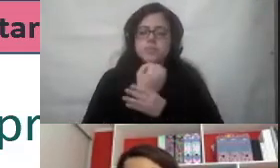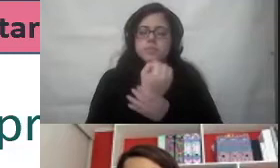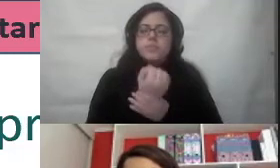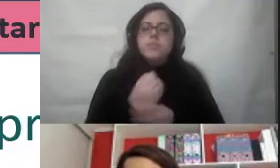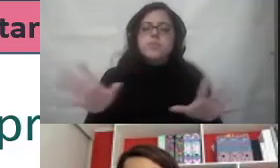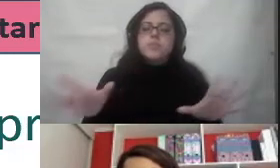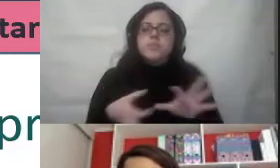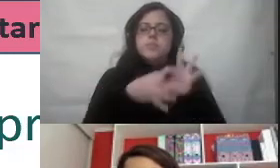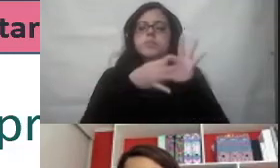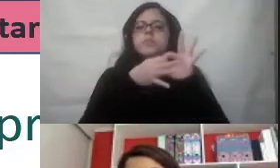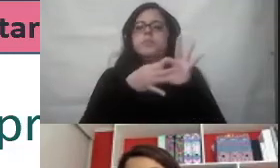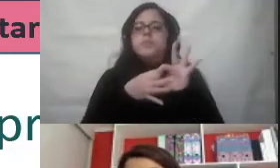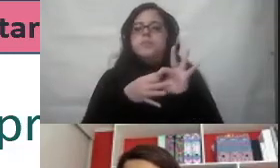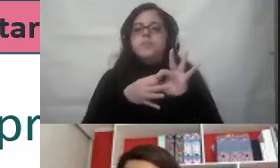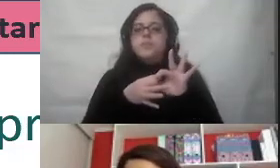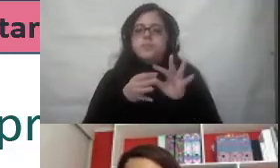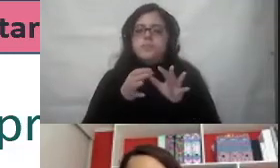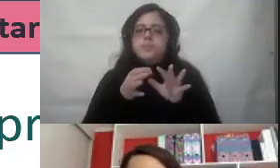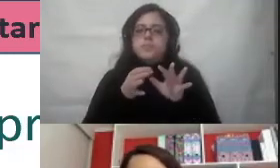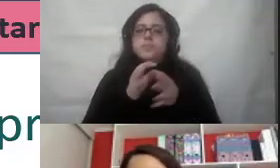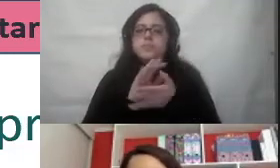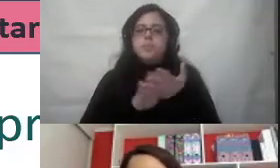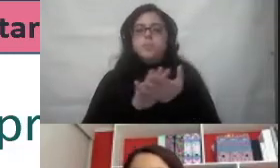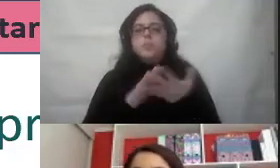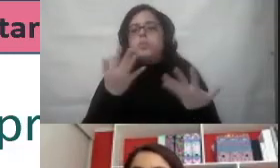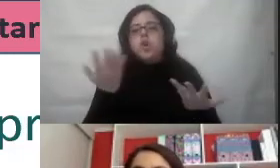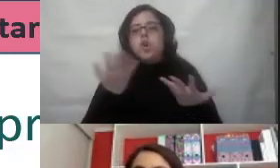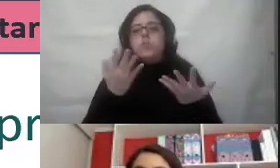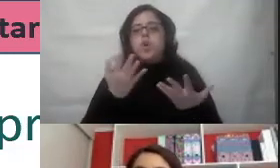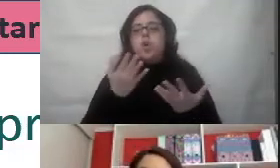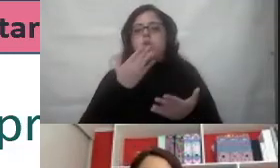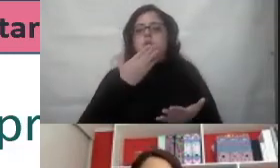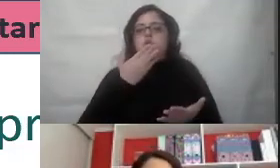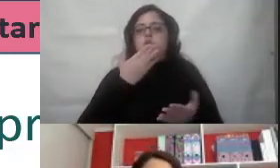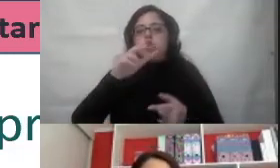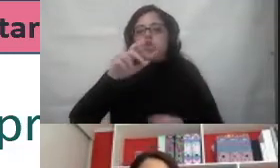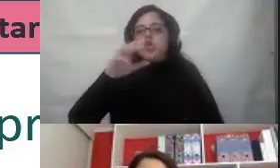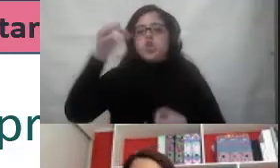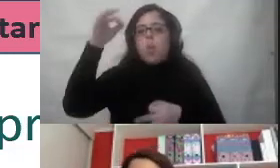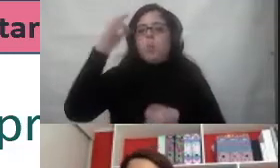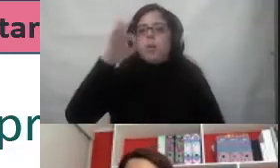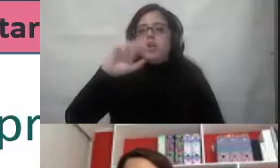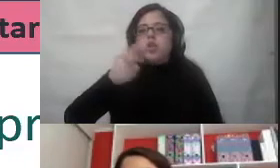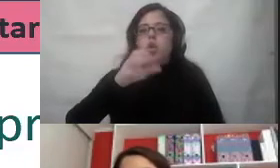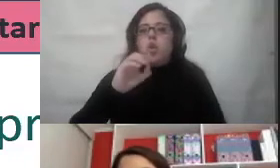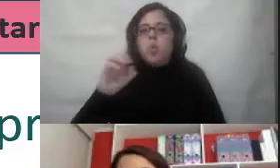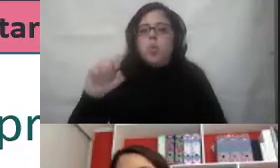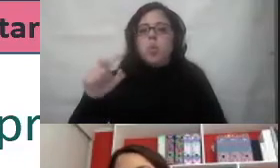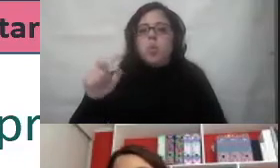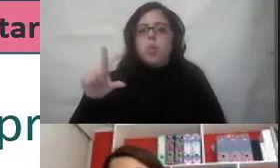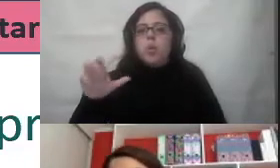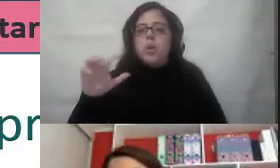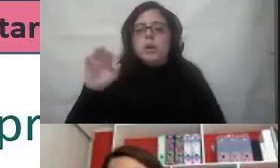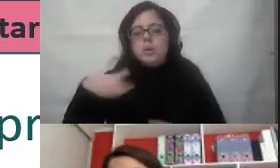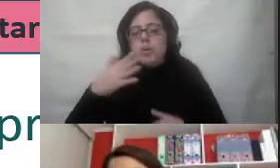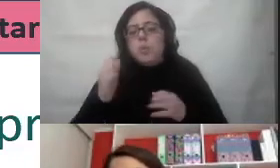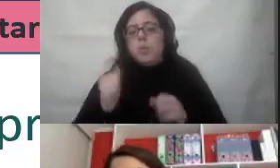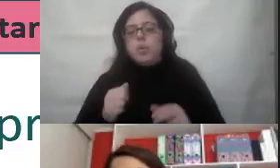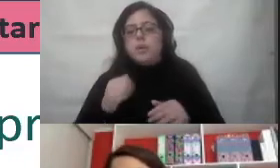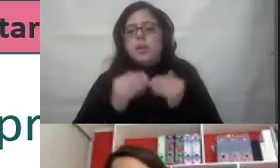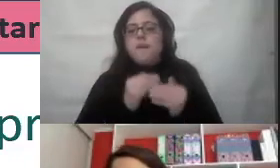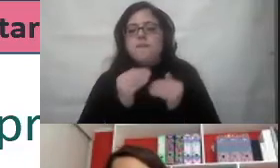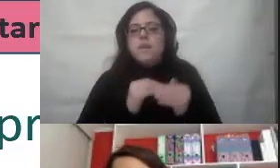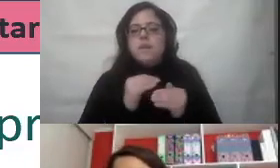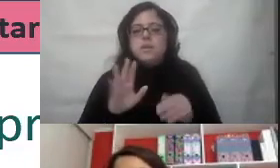también un documento de Google, ¿ya? Y van a ir levantando estos materiales. Luego en la estructura